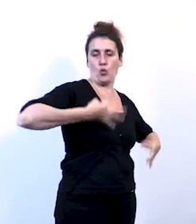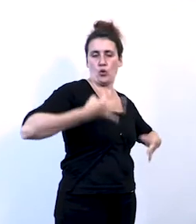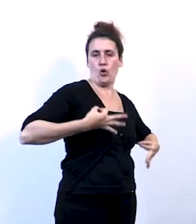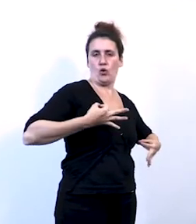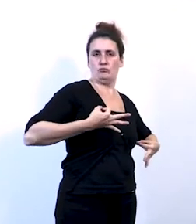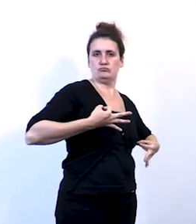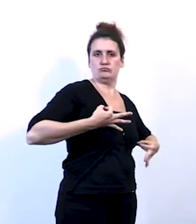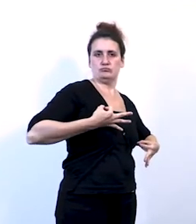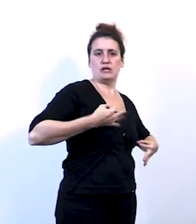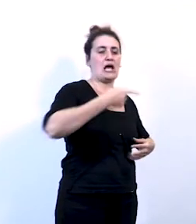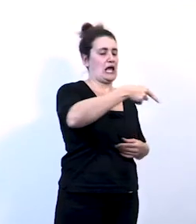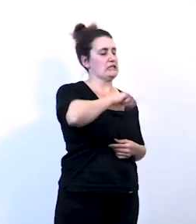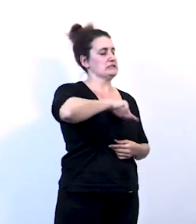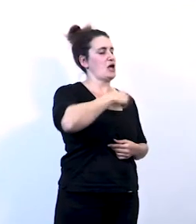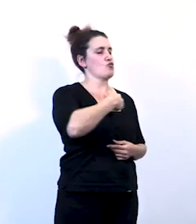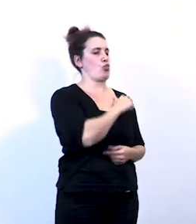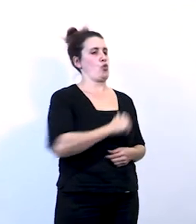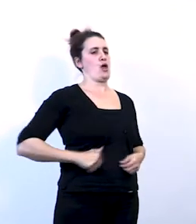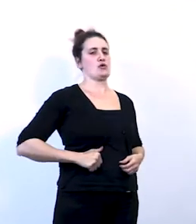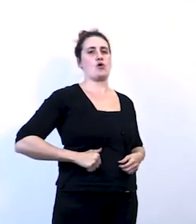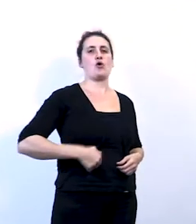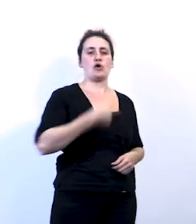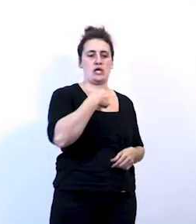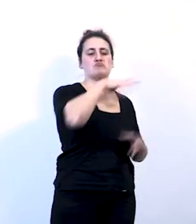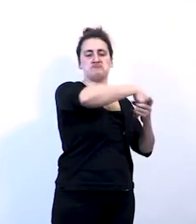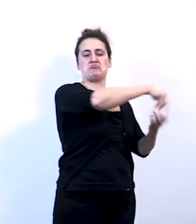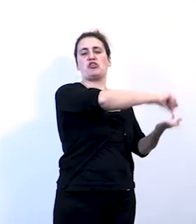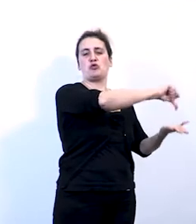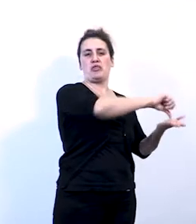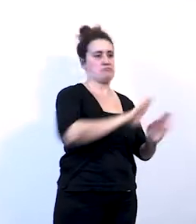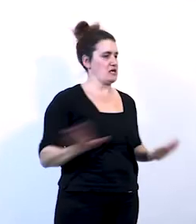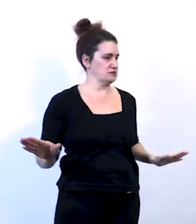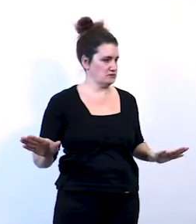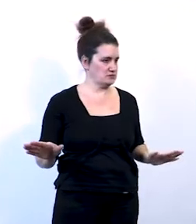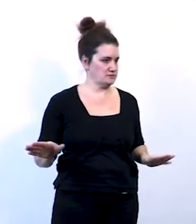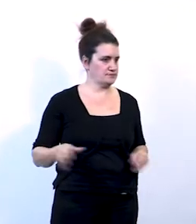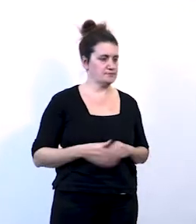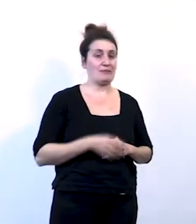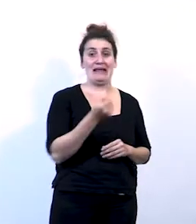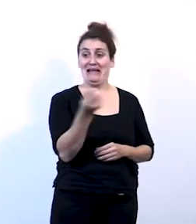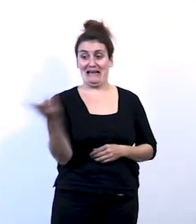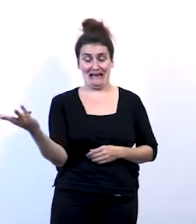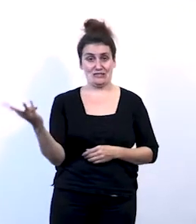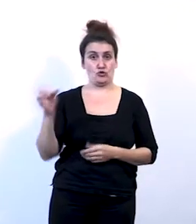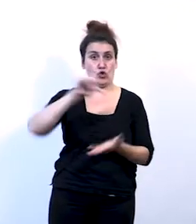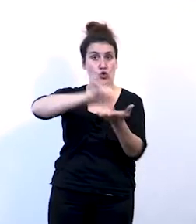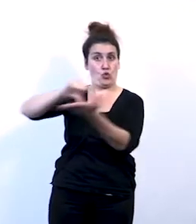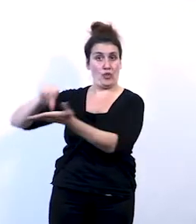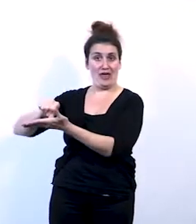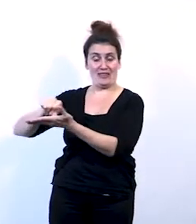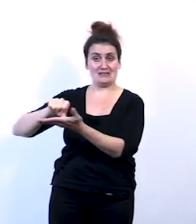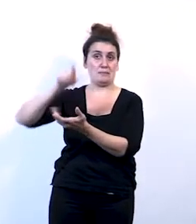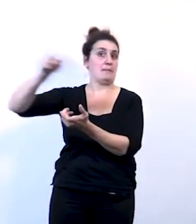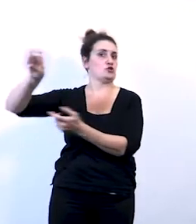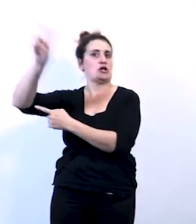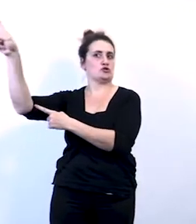y que sienta que él es dueño y que le pertenece a esa ciudad nada más. Y que el resto de las ciudades le pertenecen a otra